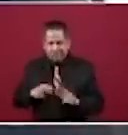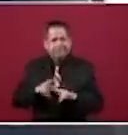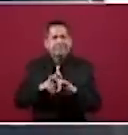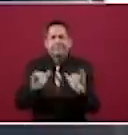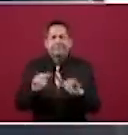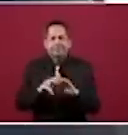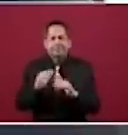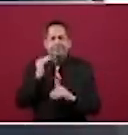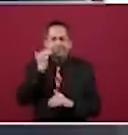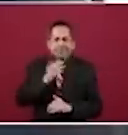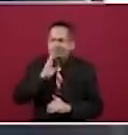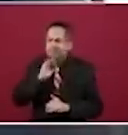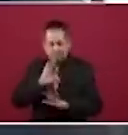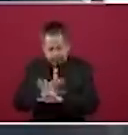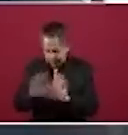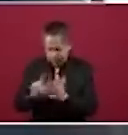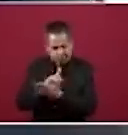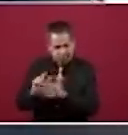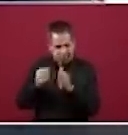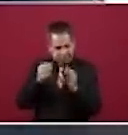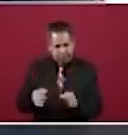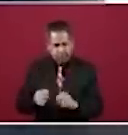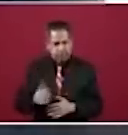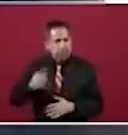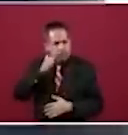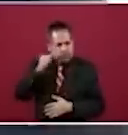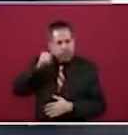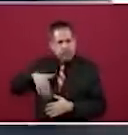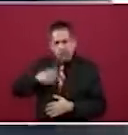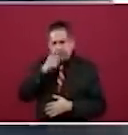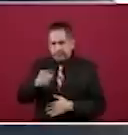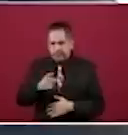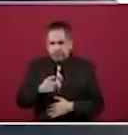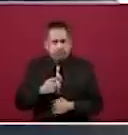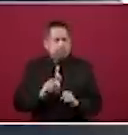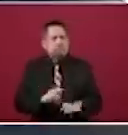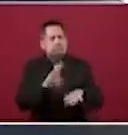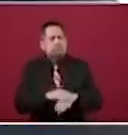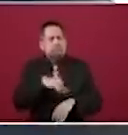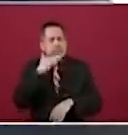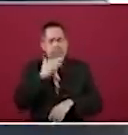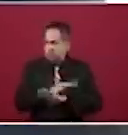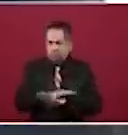ninguna anomalía. Y ya lo dije ayer, no se va a tolerar